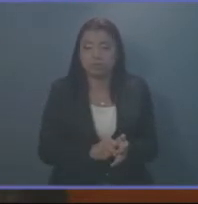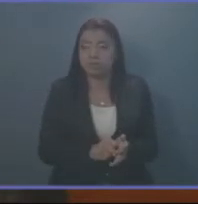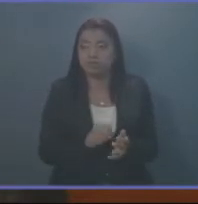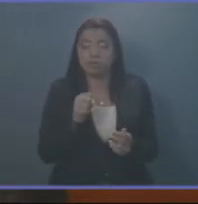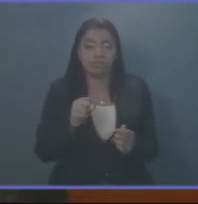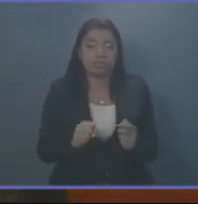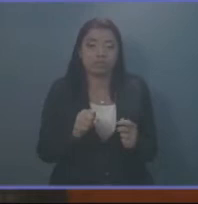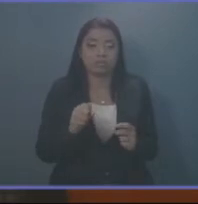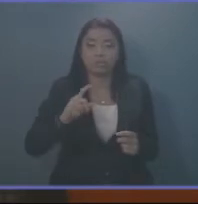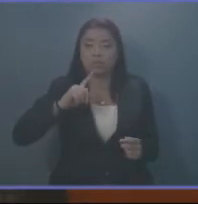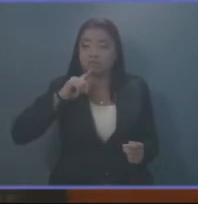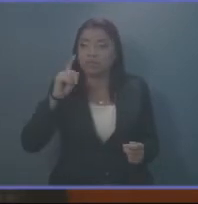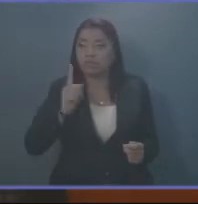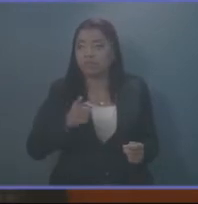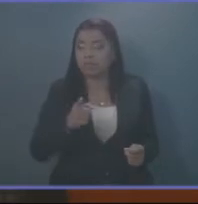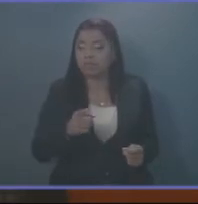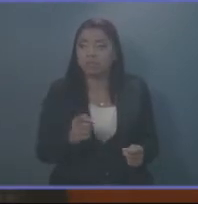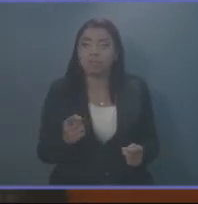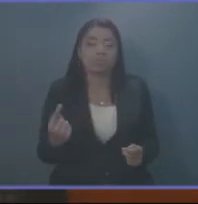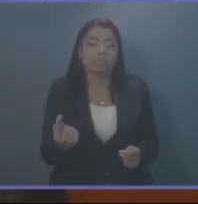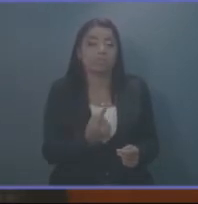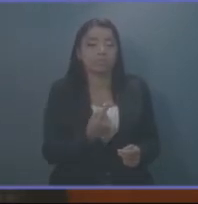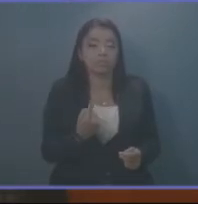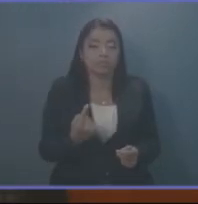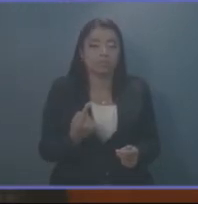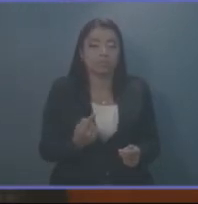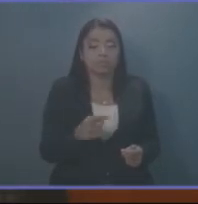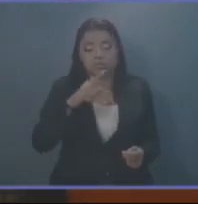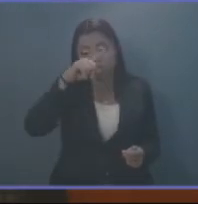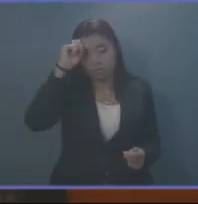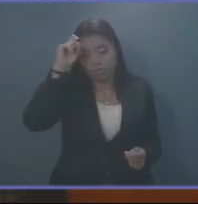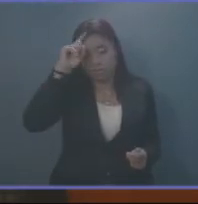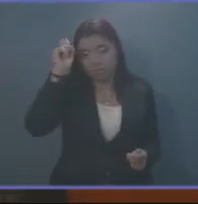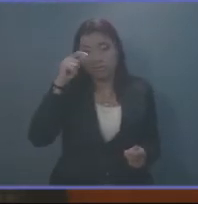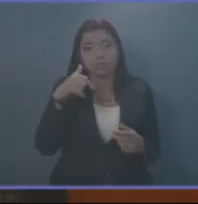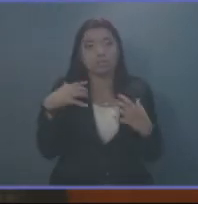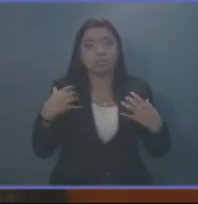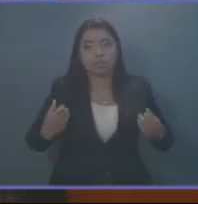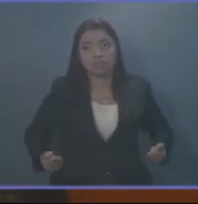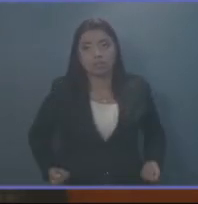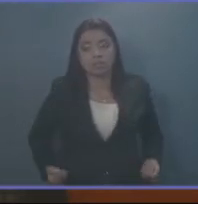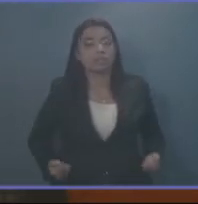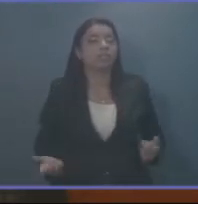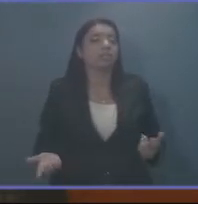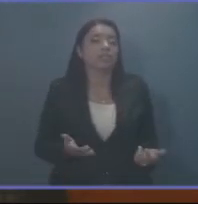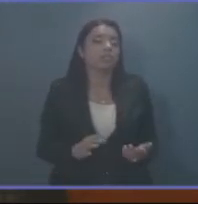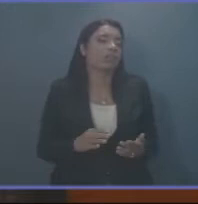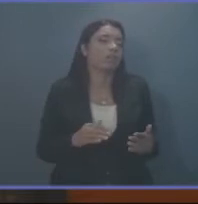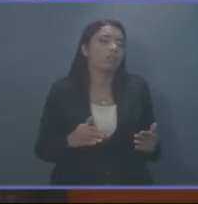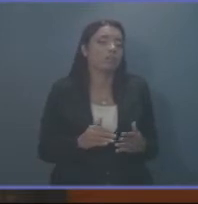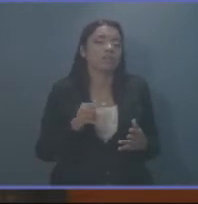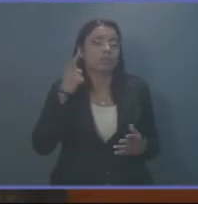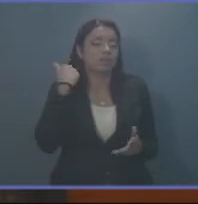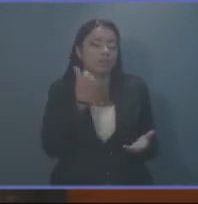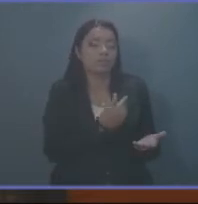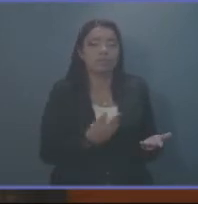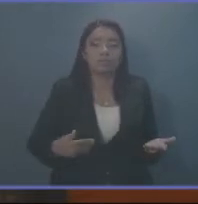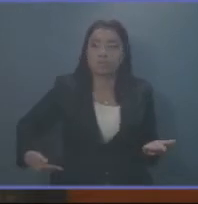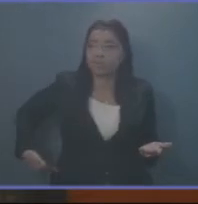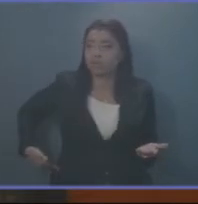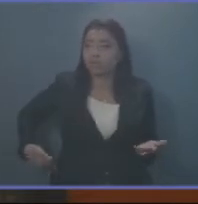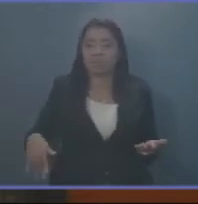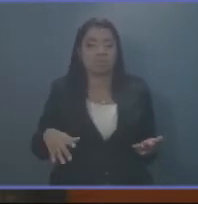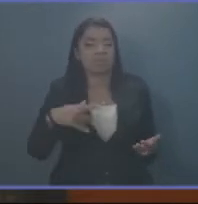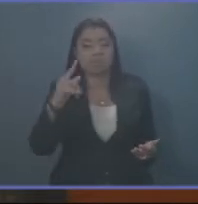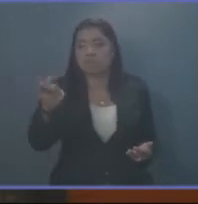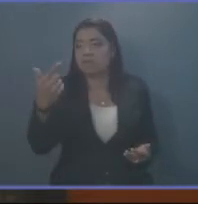podemos estarle imponiendo personal de trabajo al Ejecutivo. Es como que el presidente venga y porque